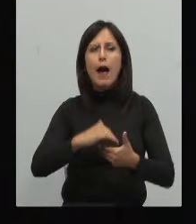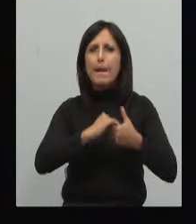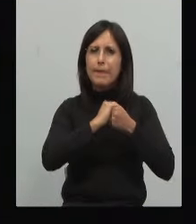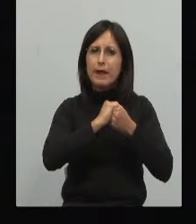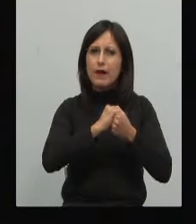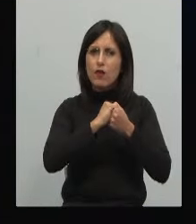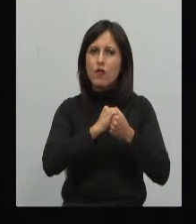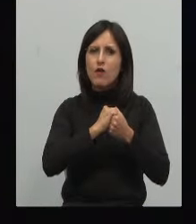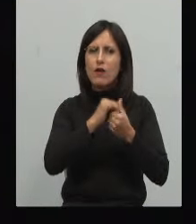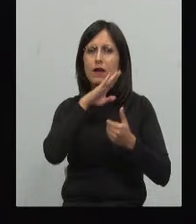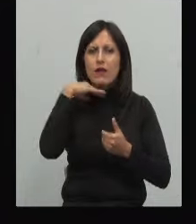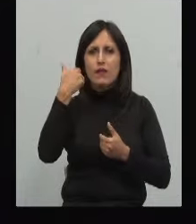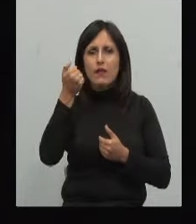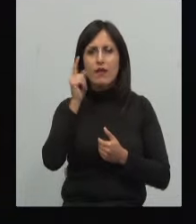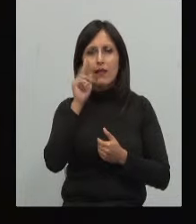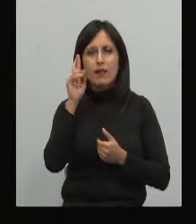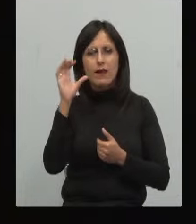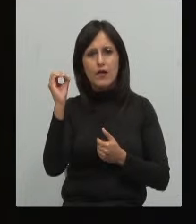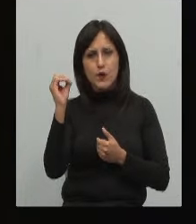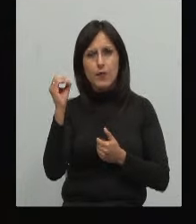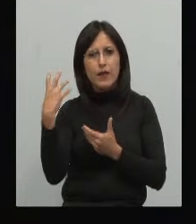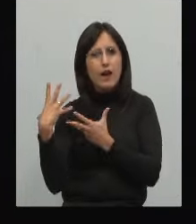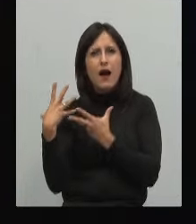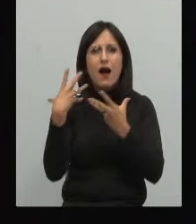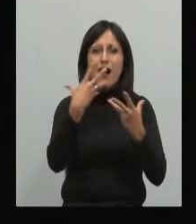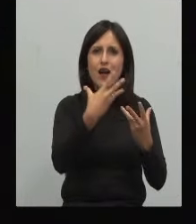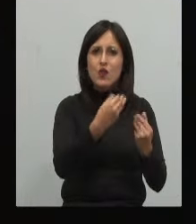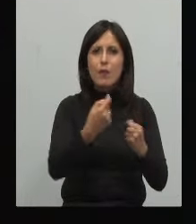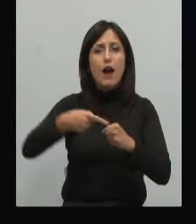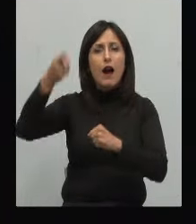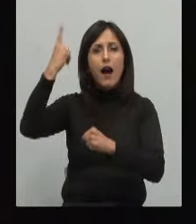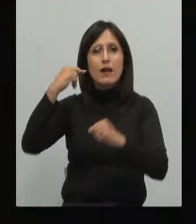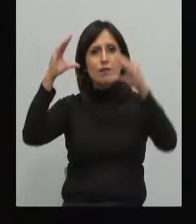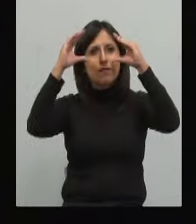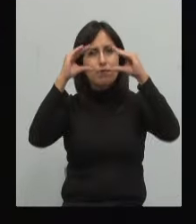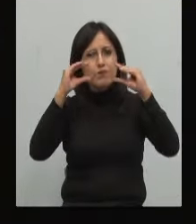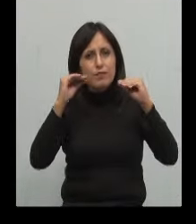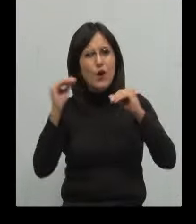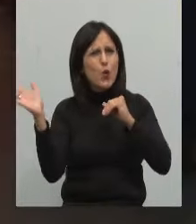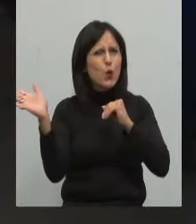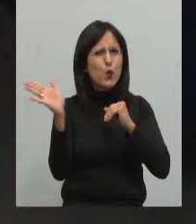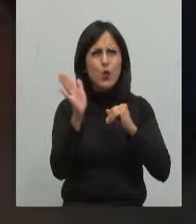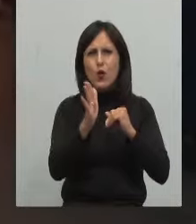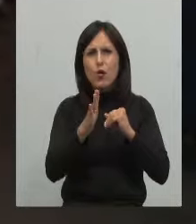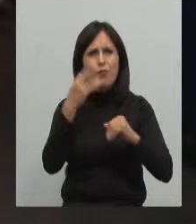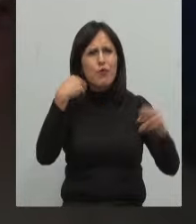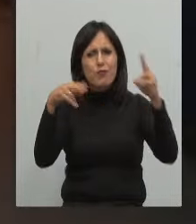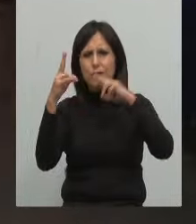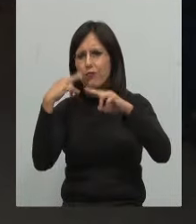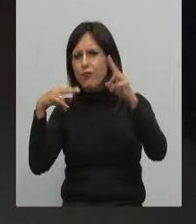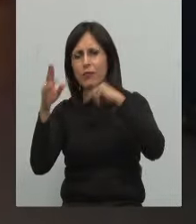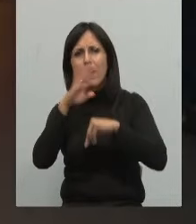de él, porque tuvimos que actuar de inmediato anoche, salir todos a recorrer, porque él no tenía enemigo,